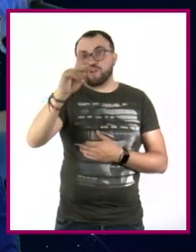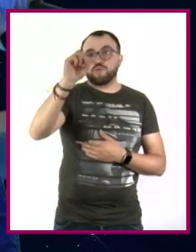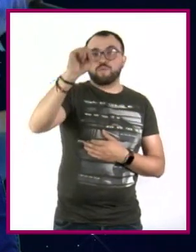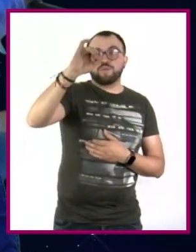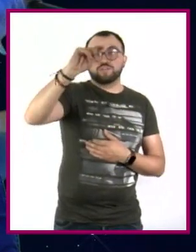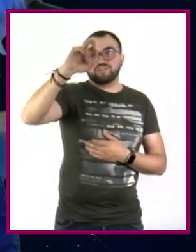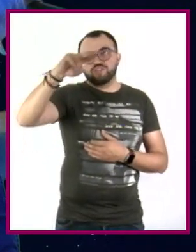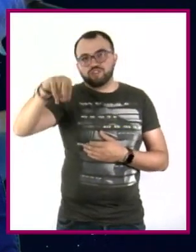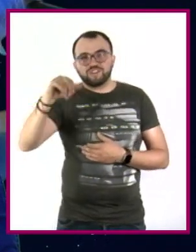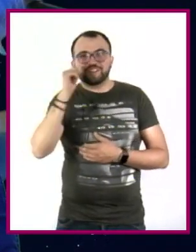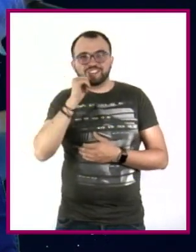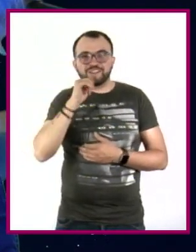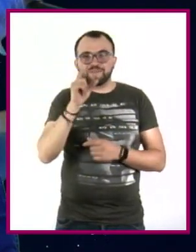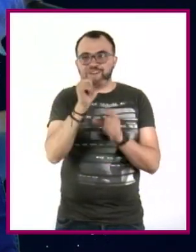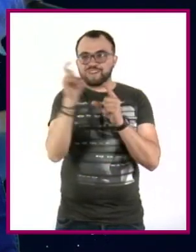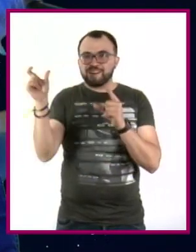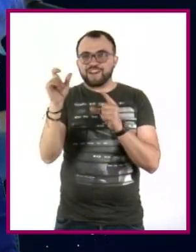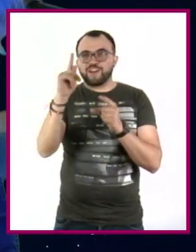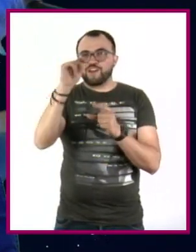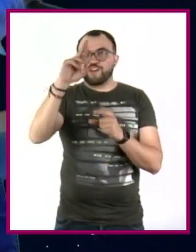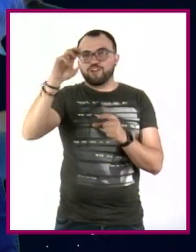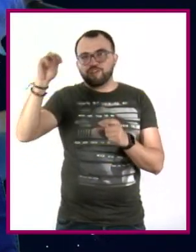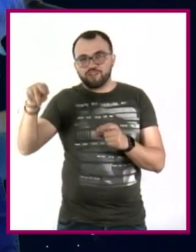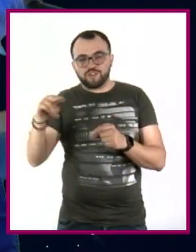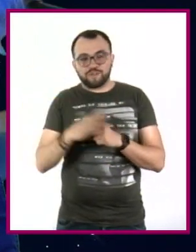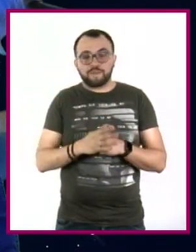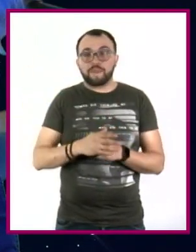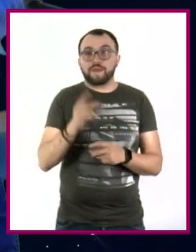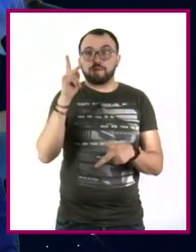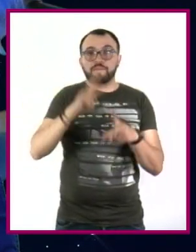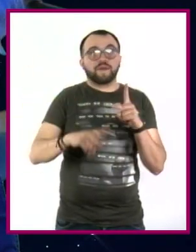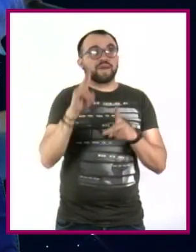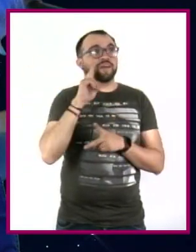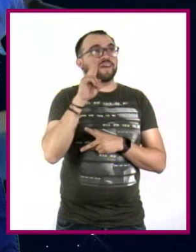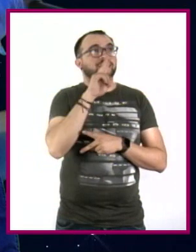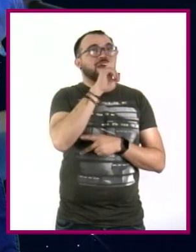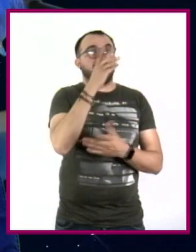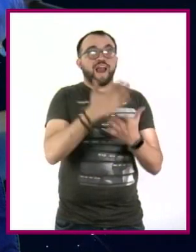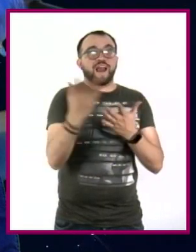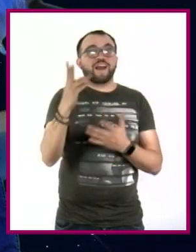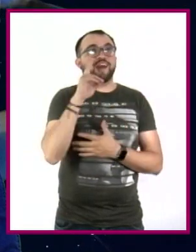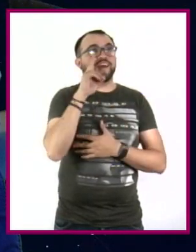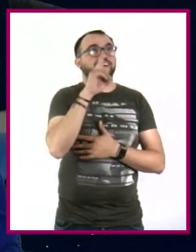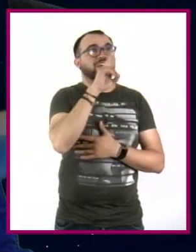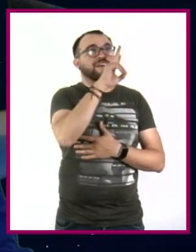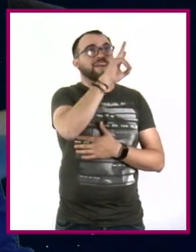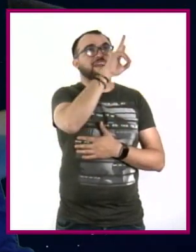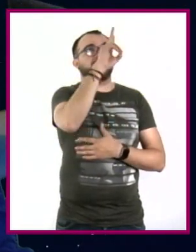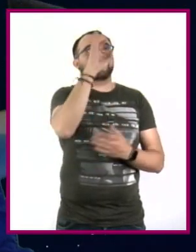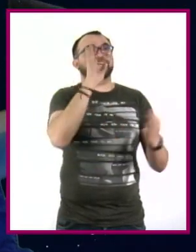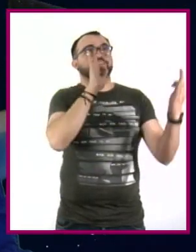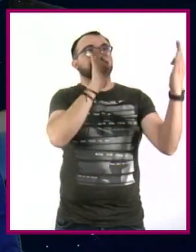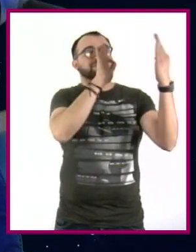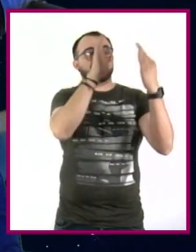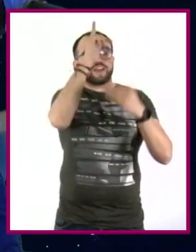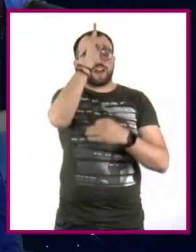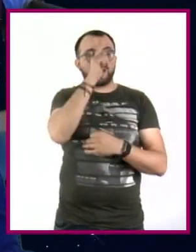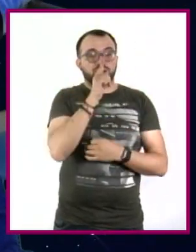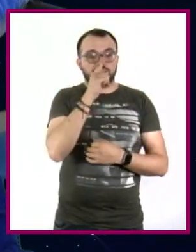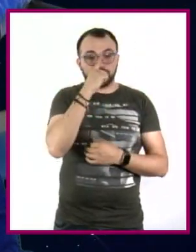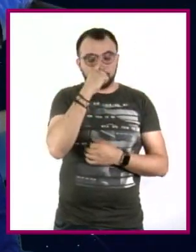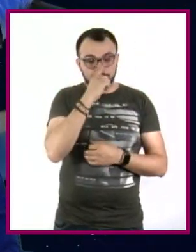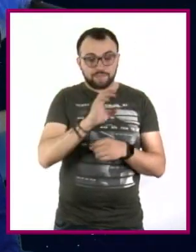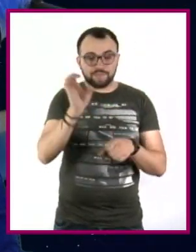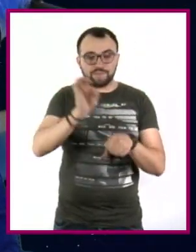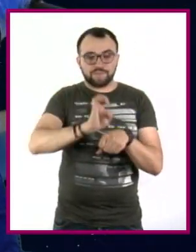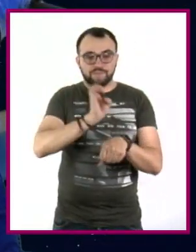antineutrón. Mati, no quiero interrumpirte, pero la estación espacial ahora sí está por pasar cerca de la Luna.